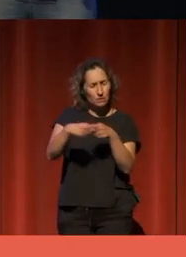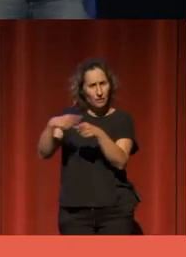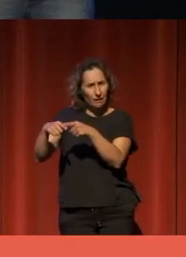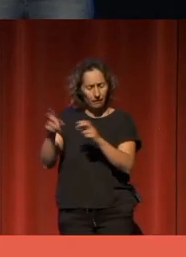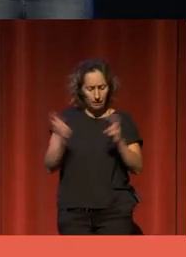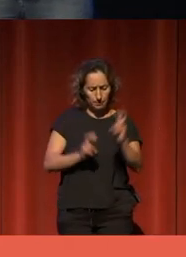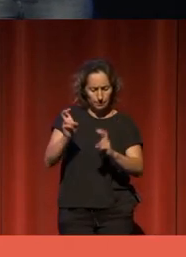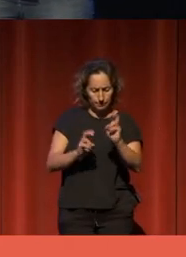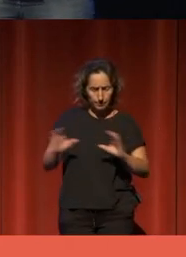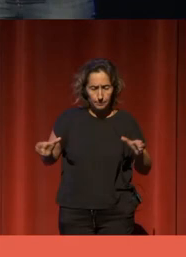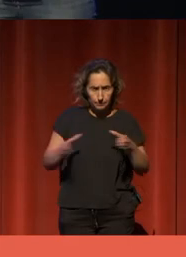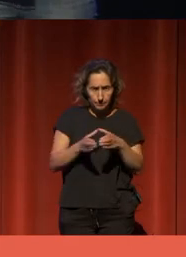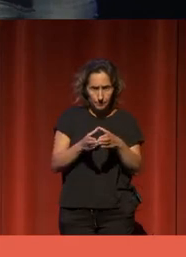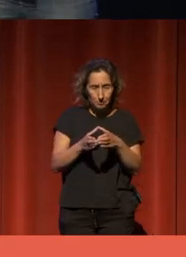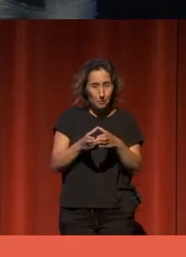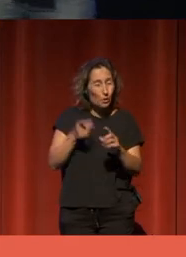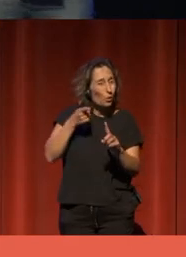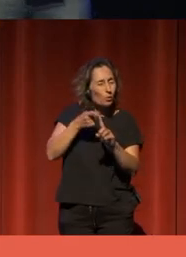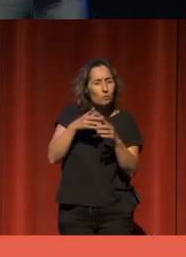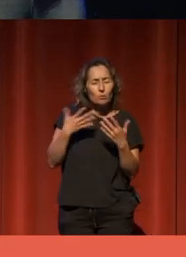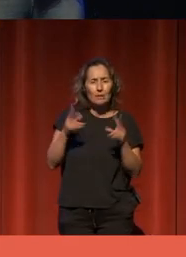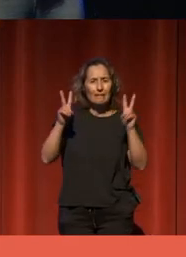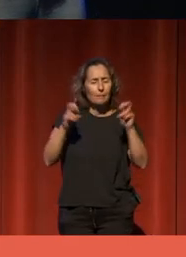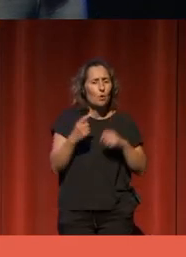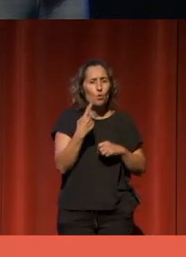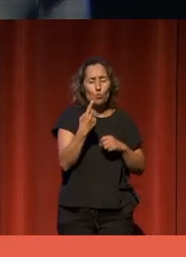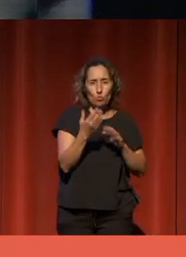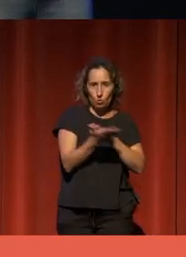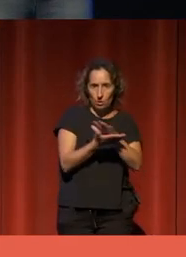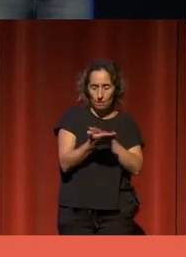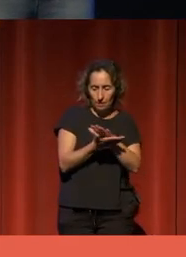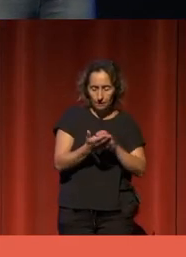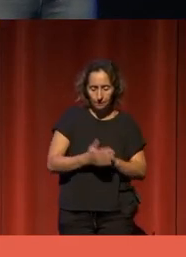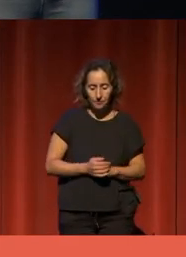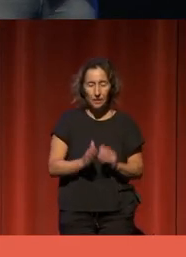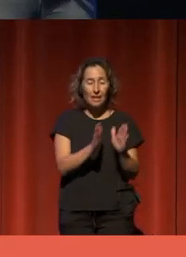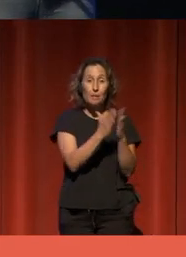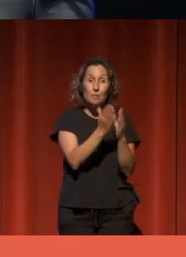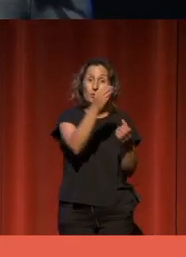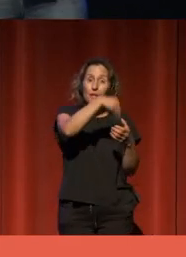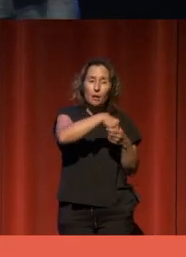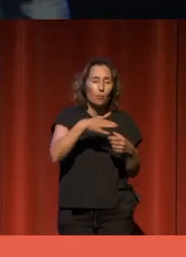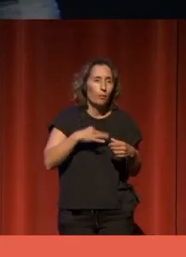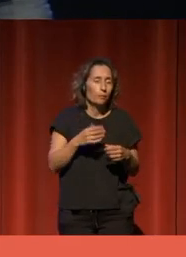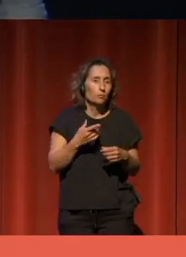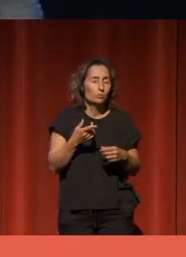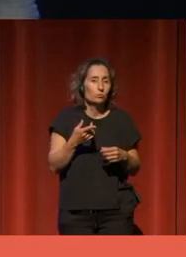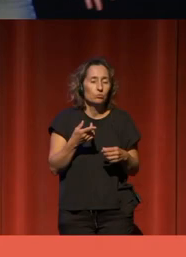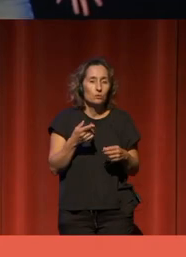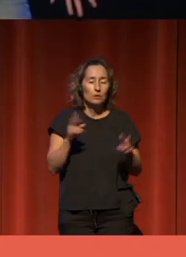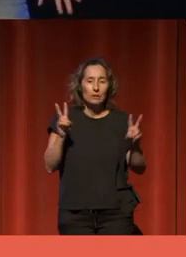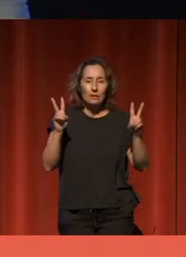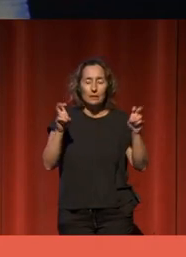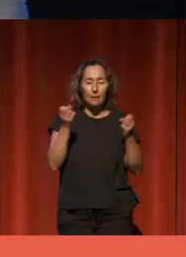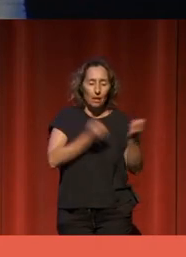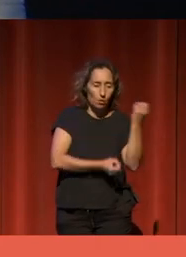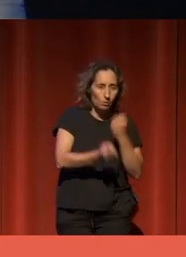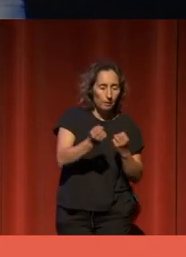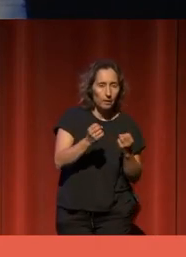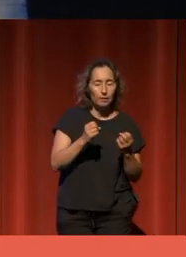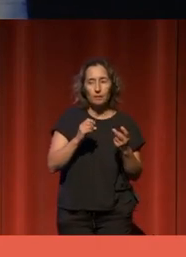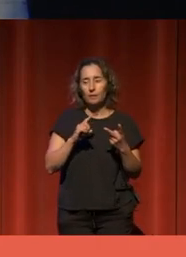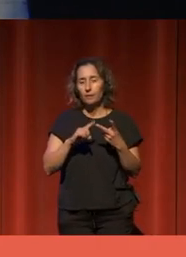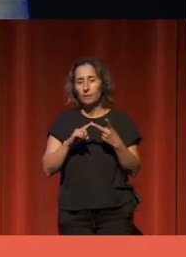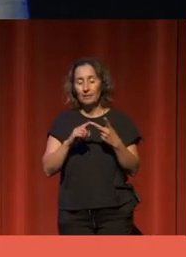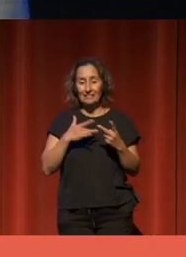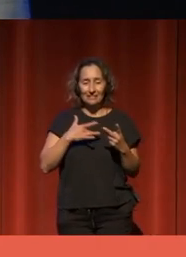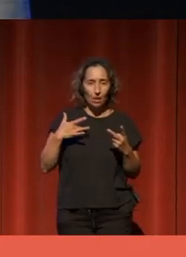de hablar sobre un tema tenemos distintos temas en la biblioteca podemos hablar a la economía